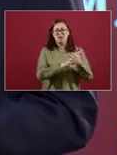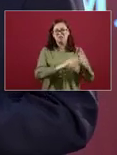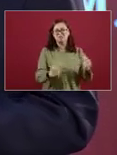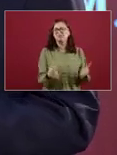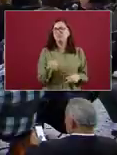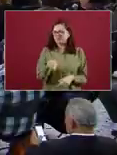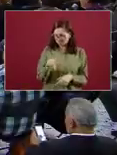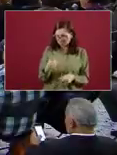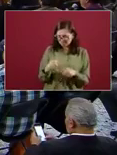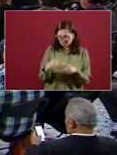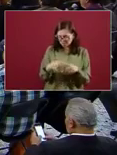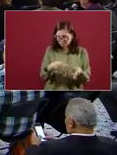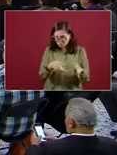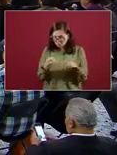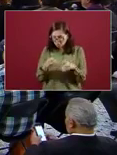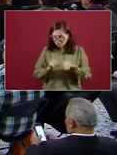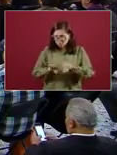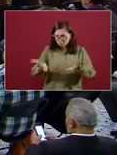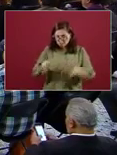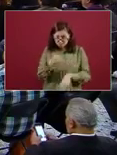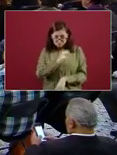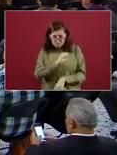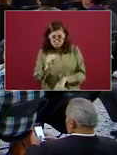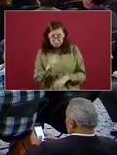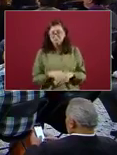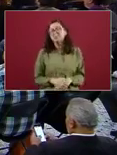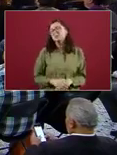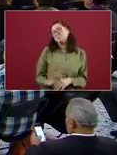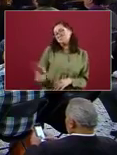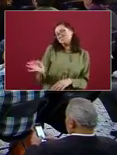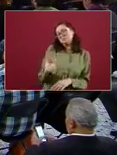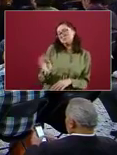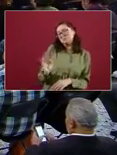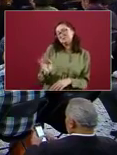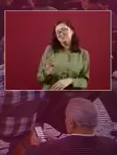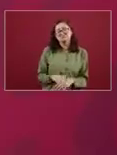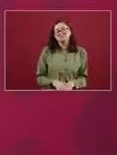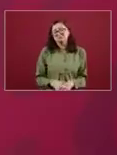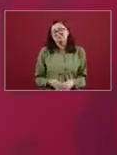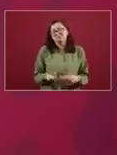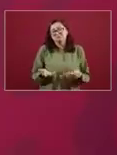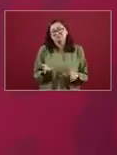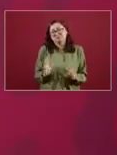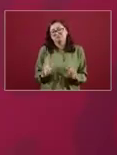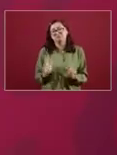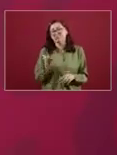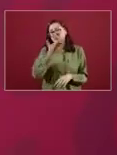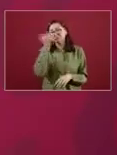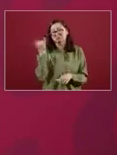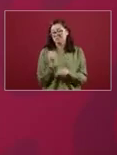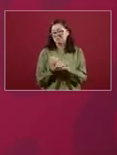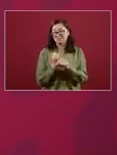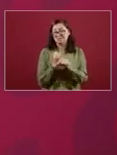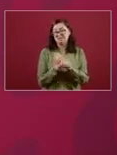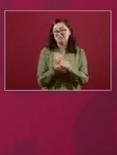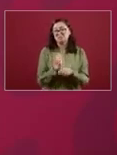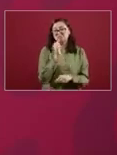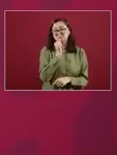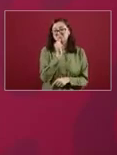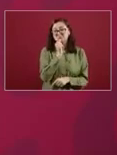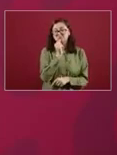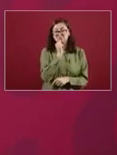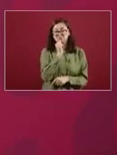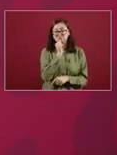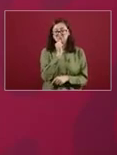Entonces fue, eso es un delito, ¿no? Puede ser, sí, pero no se ha hecho una investigación. Se llevó